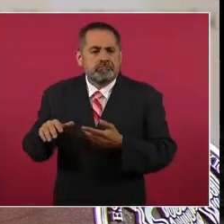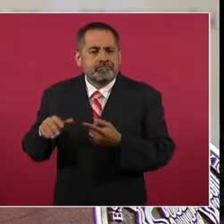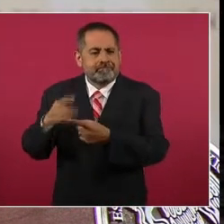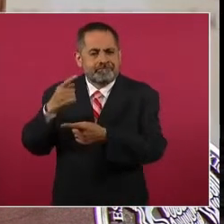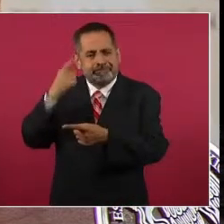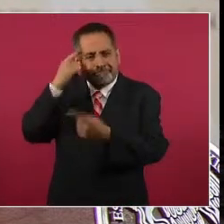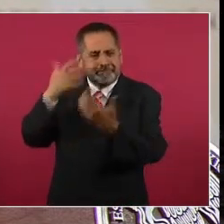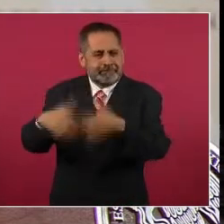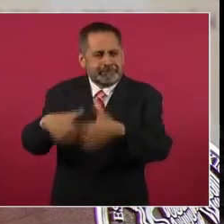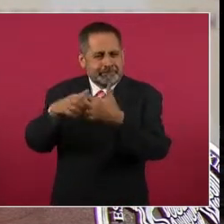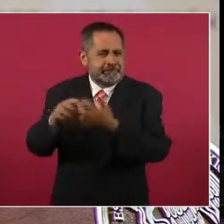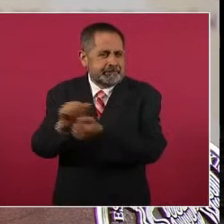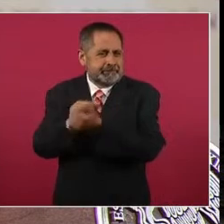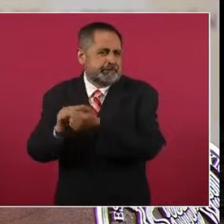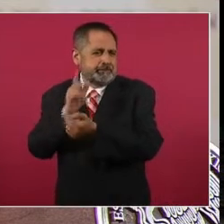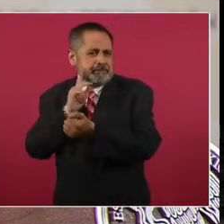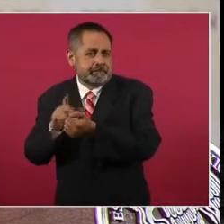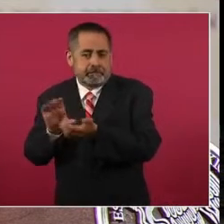en refinerías